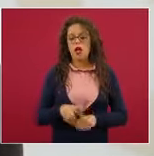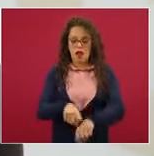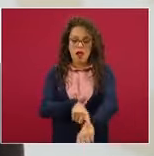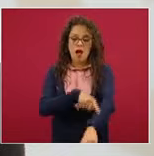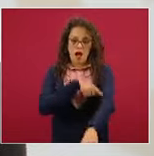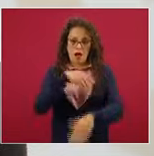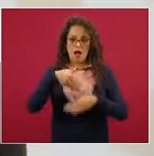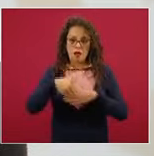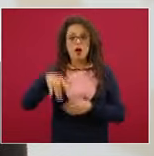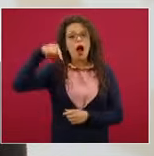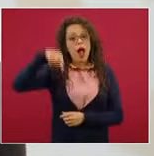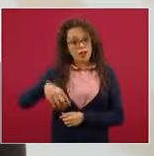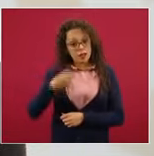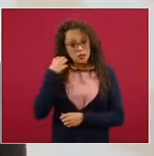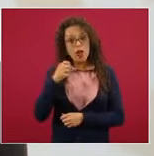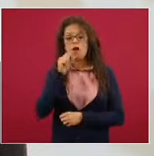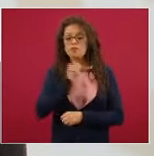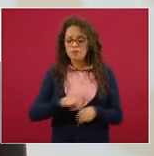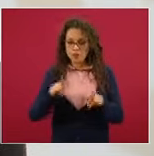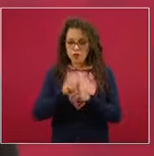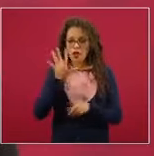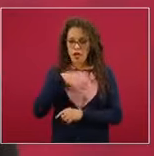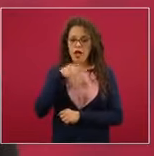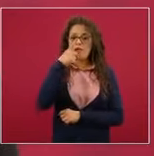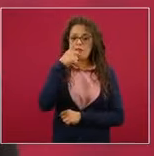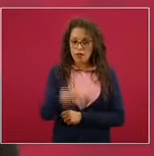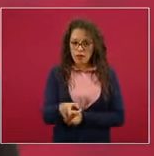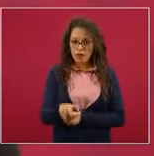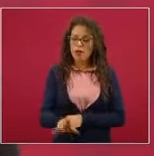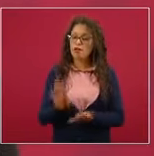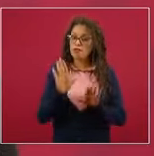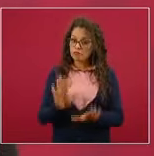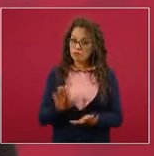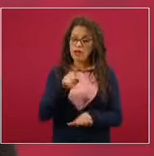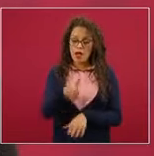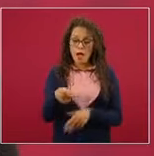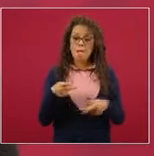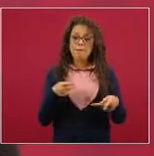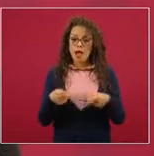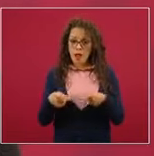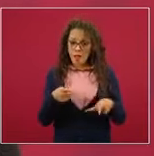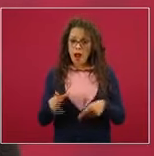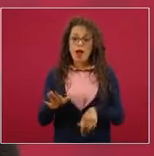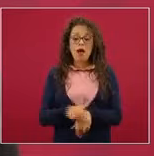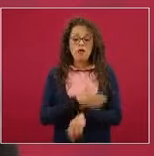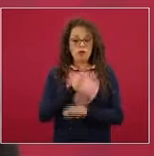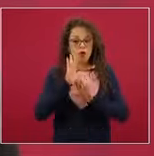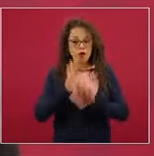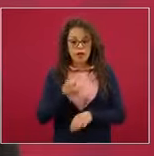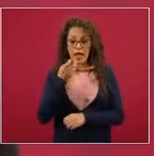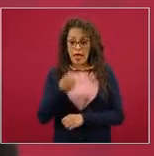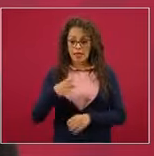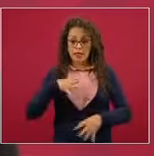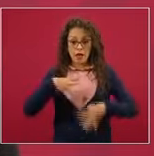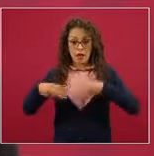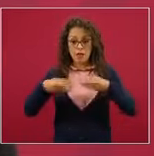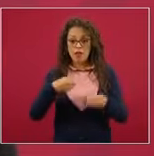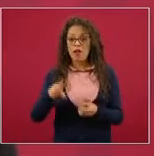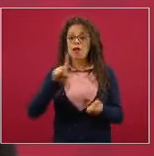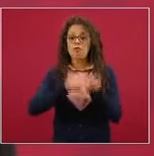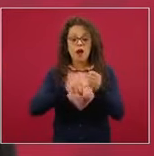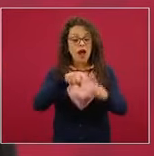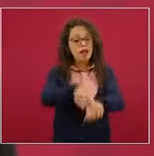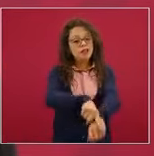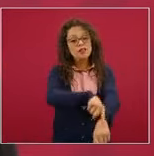conferencia, preparémonos y estemos expectantes de lo que va a ser una epidemia larga, larga porque precisamente hay muchas personas